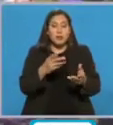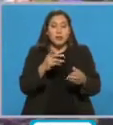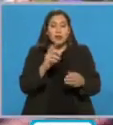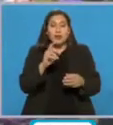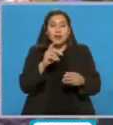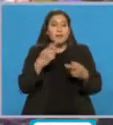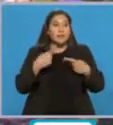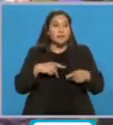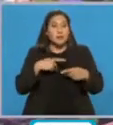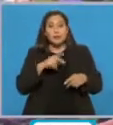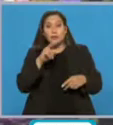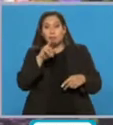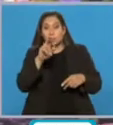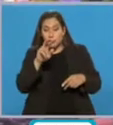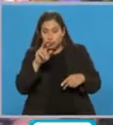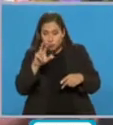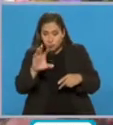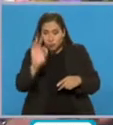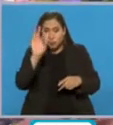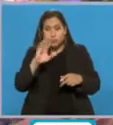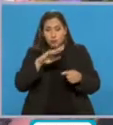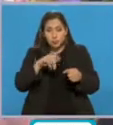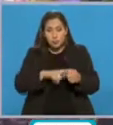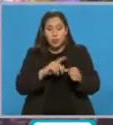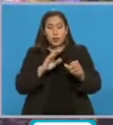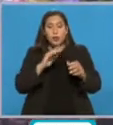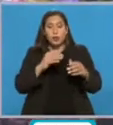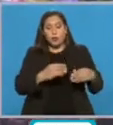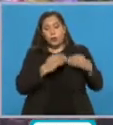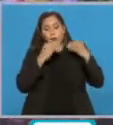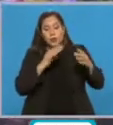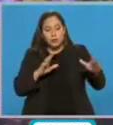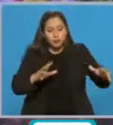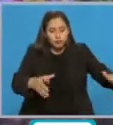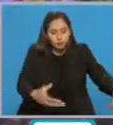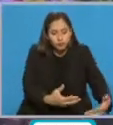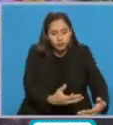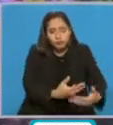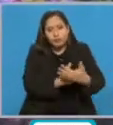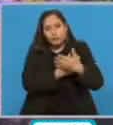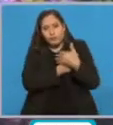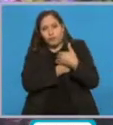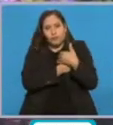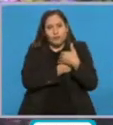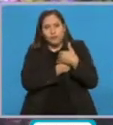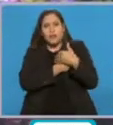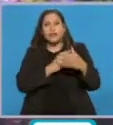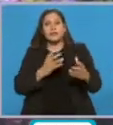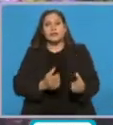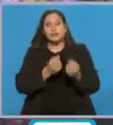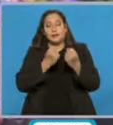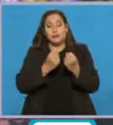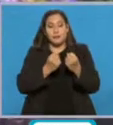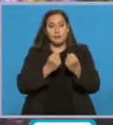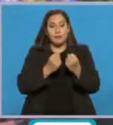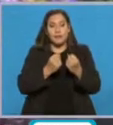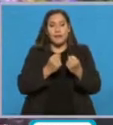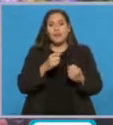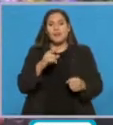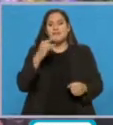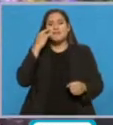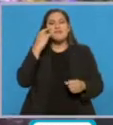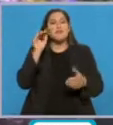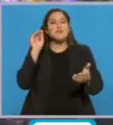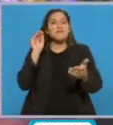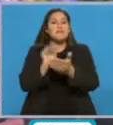que había gente que encontraba a los animales, pues con esta cobijita extra los puedes agarrar y los puedes rescatar. No seamos indiferentes ante el dolor del animal